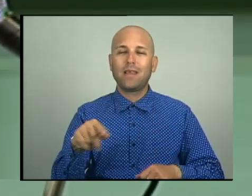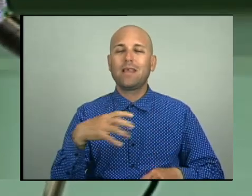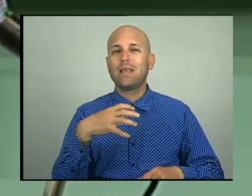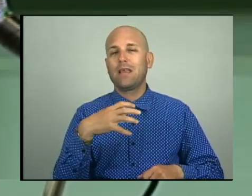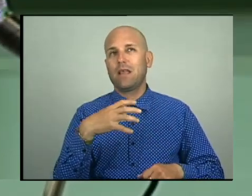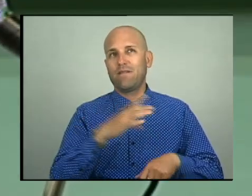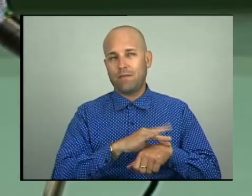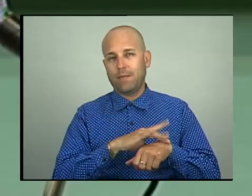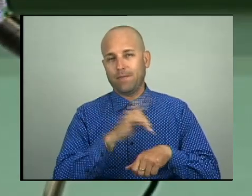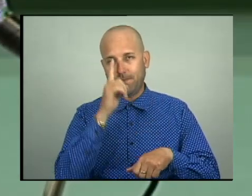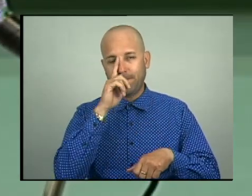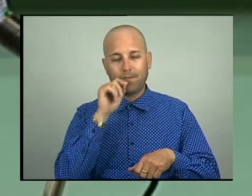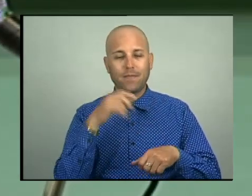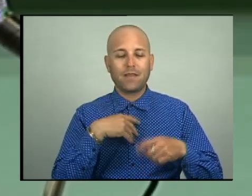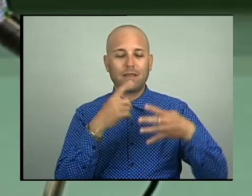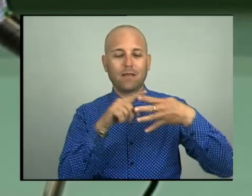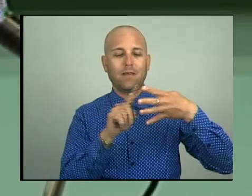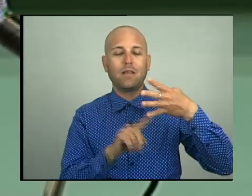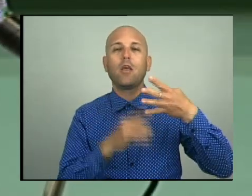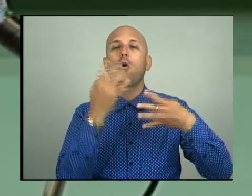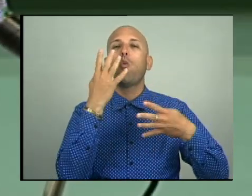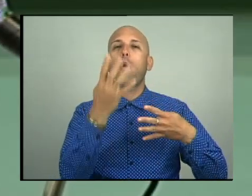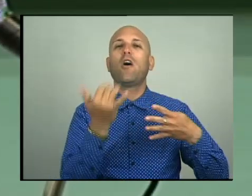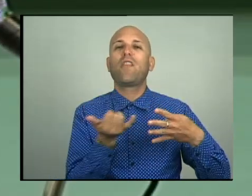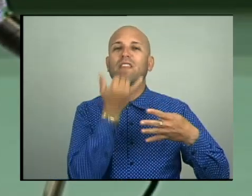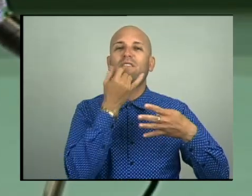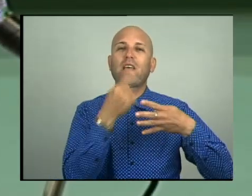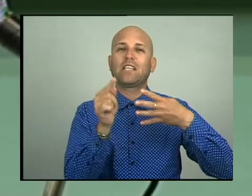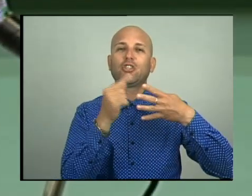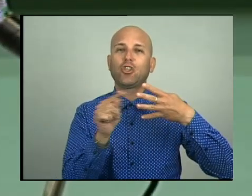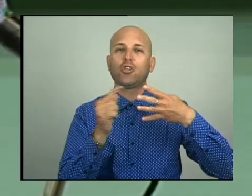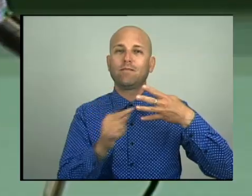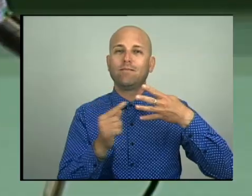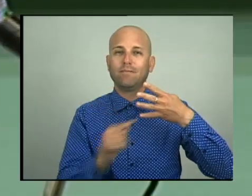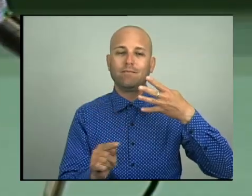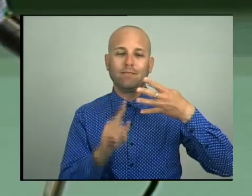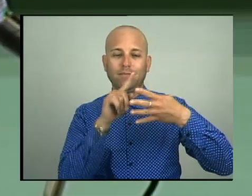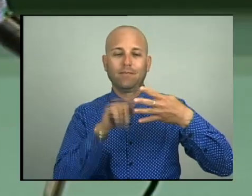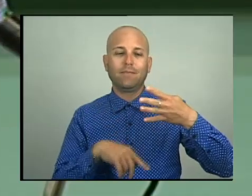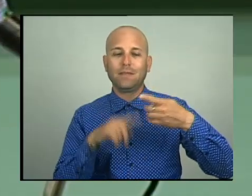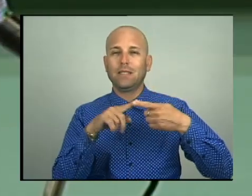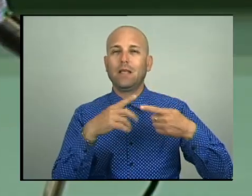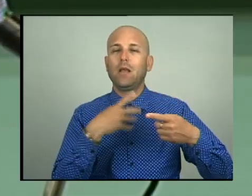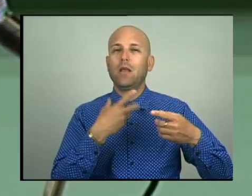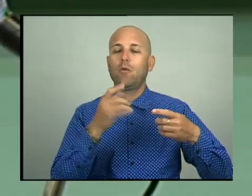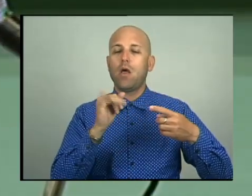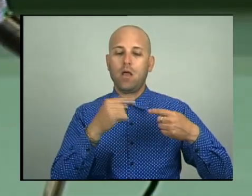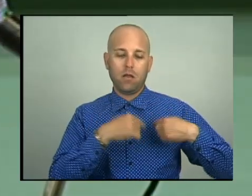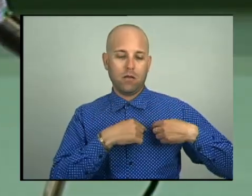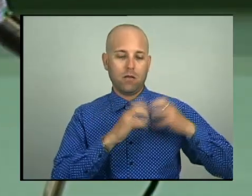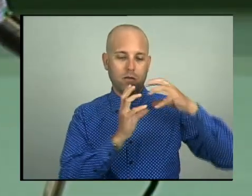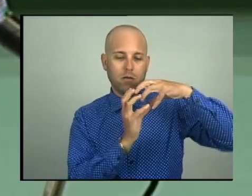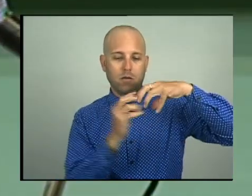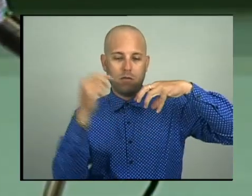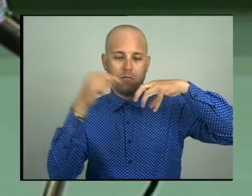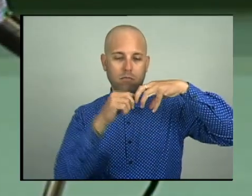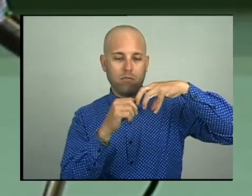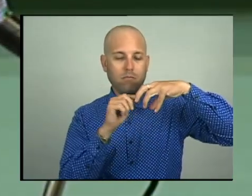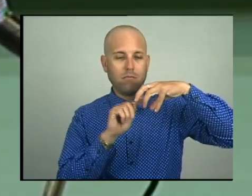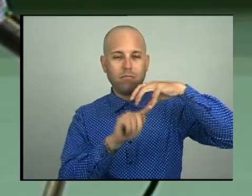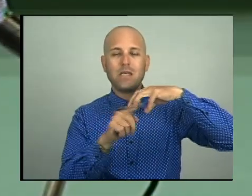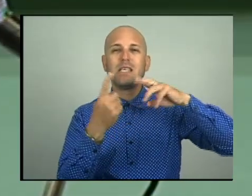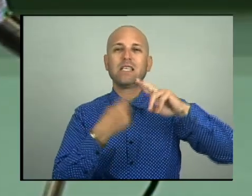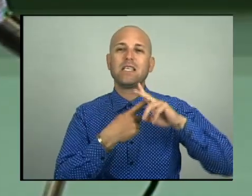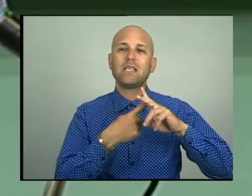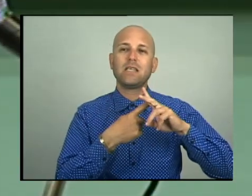4 defectos. Tiene una comunicación interventricular, una estenosis pulmonar, o sea, un